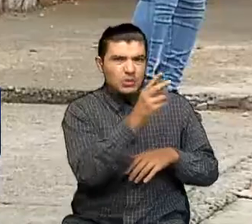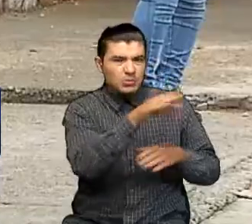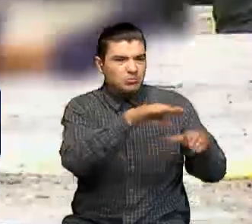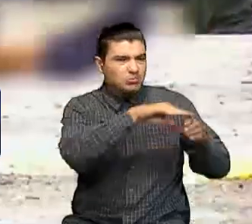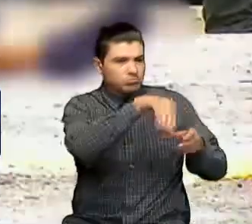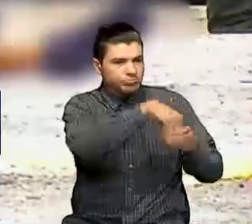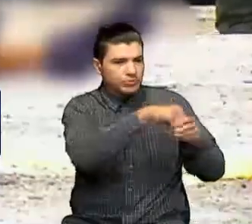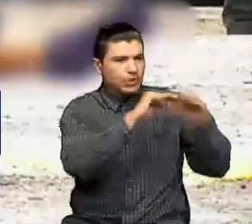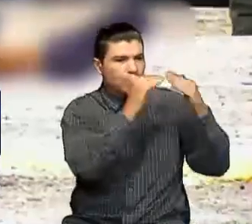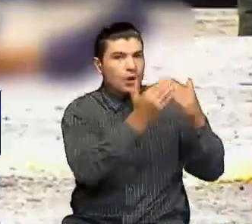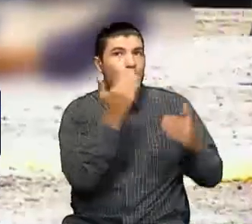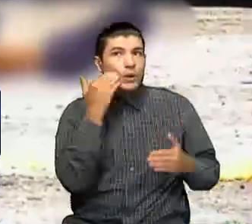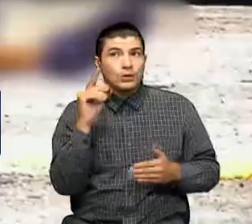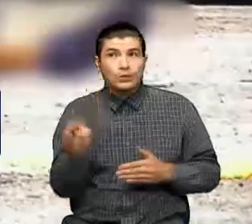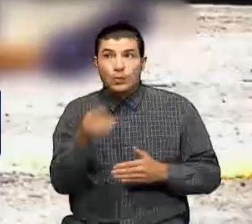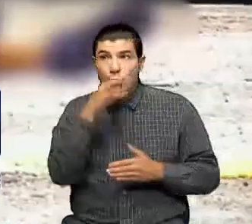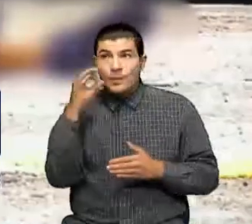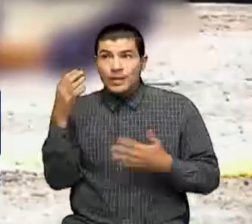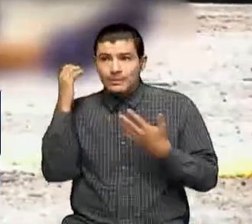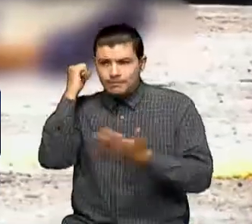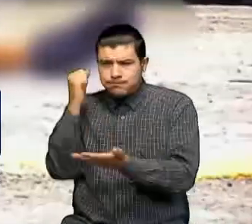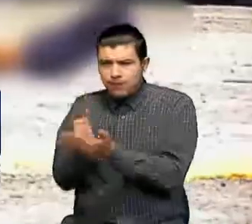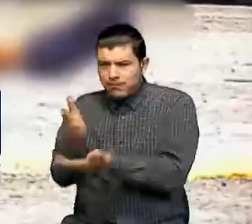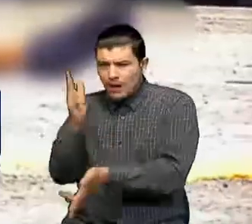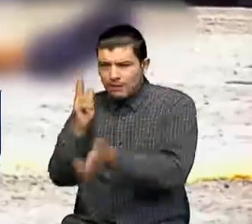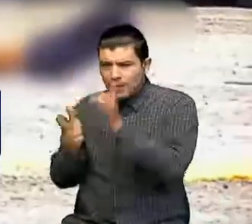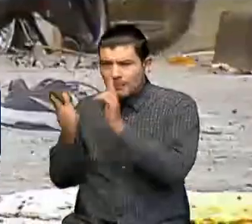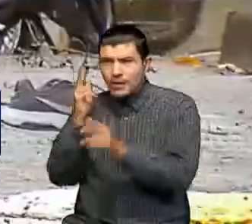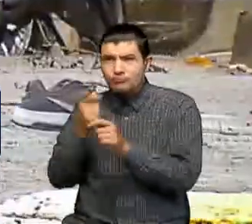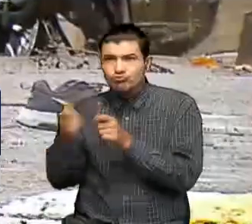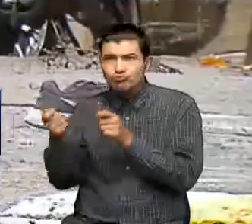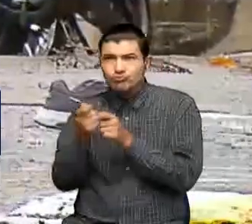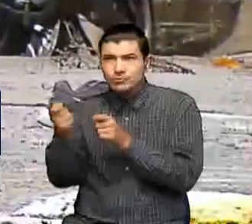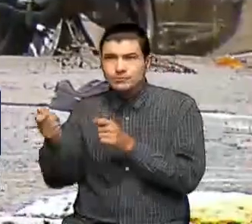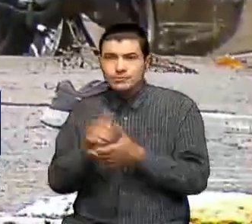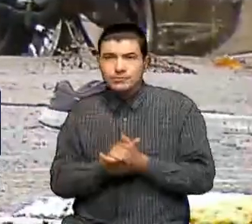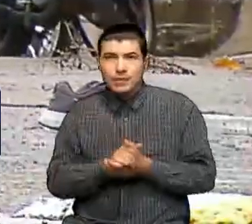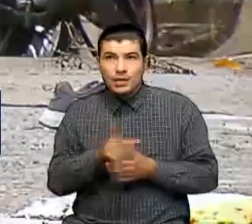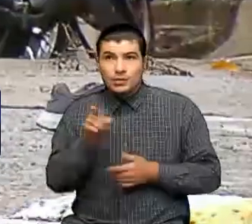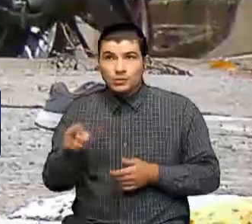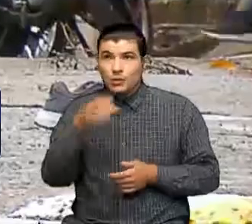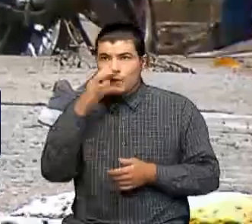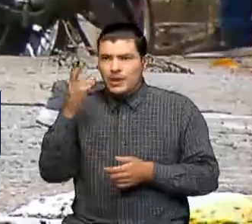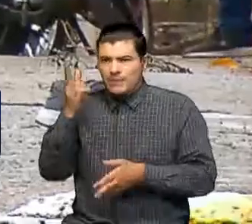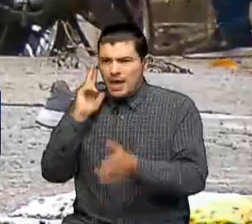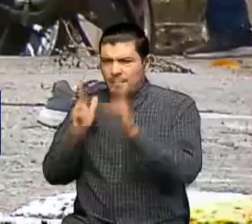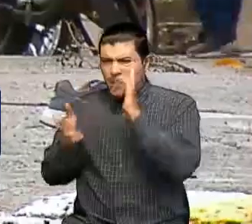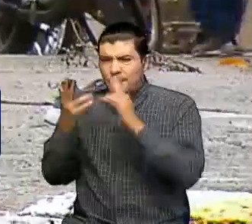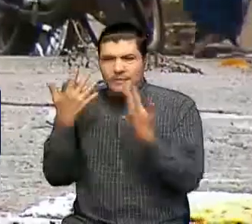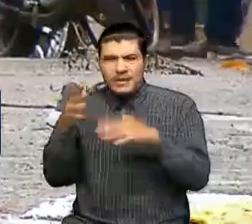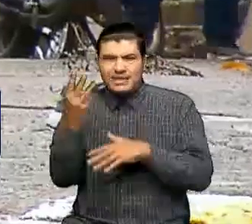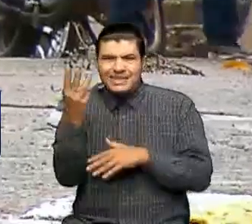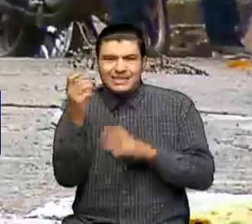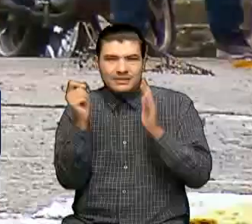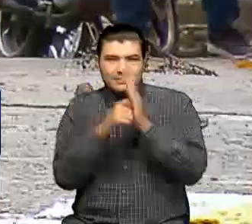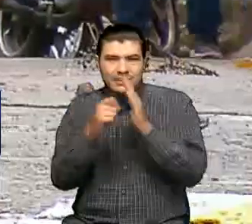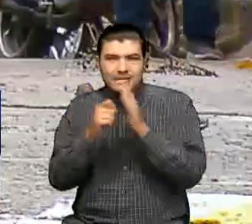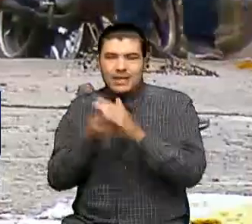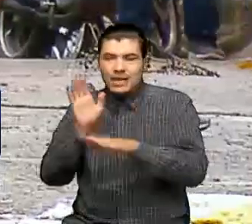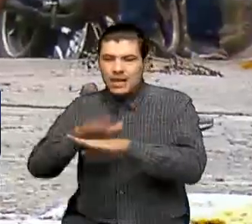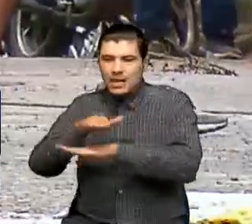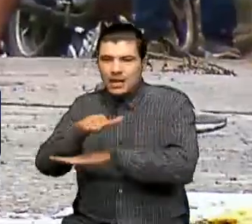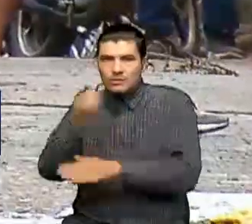en villa del rosario cuando fue sorprendido por el sicario quien lo esperaba a pocos metros con arma de fuego le disparon por lo menos tres oportunidades causándole